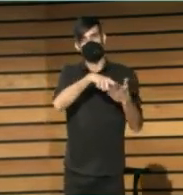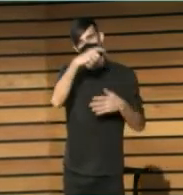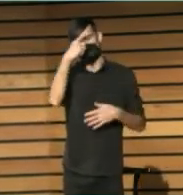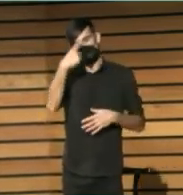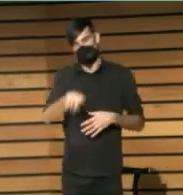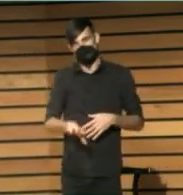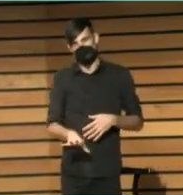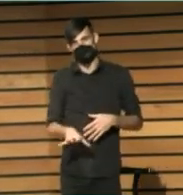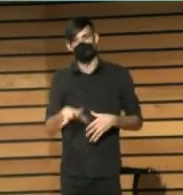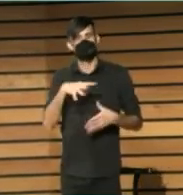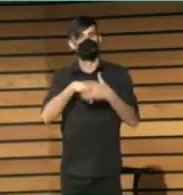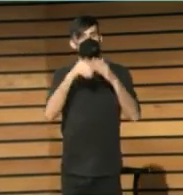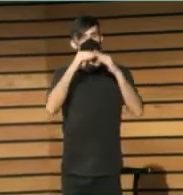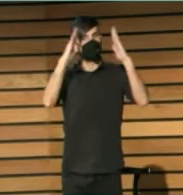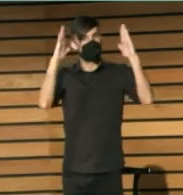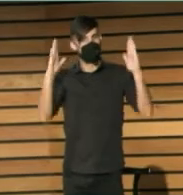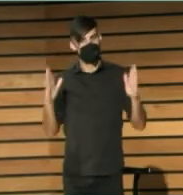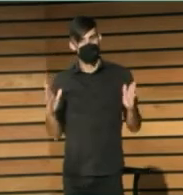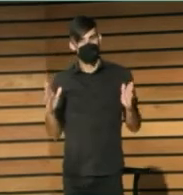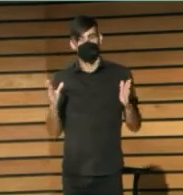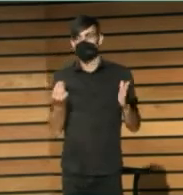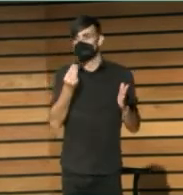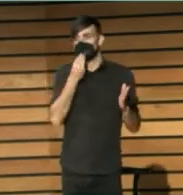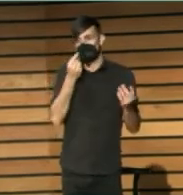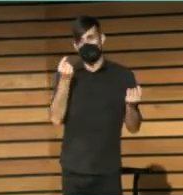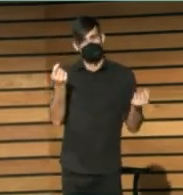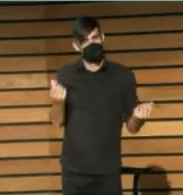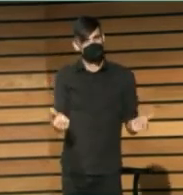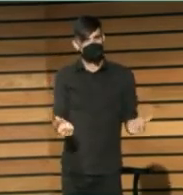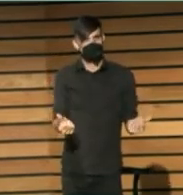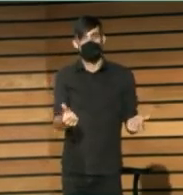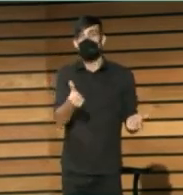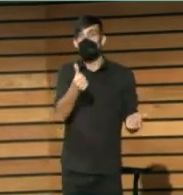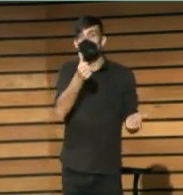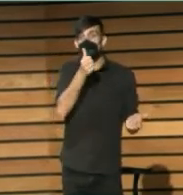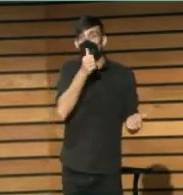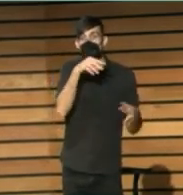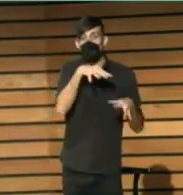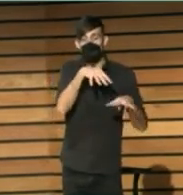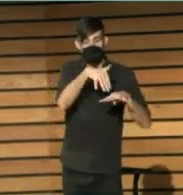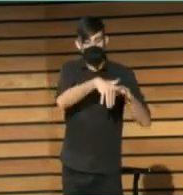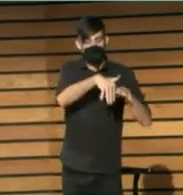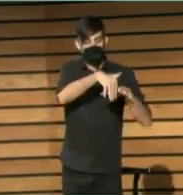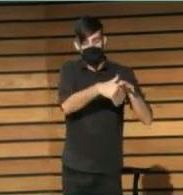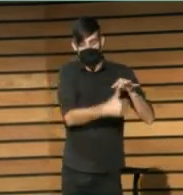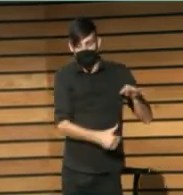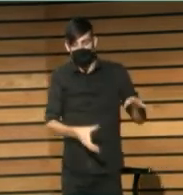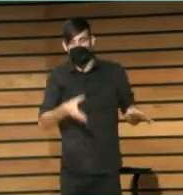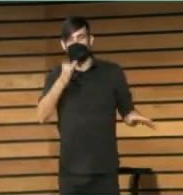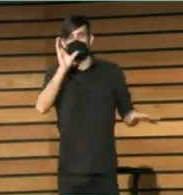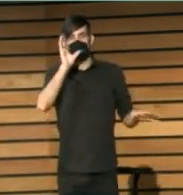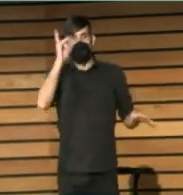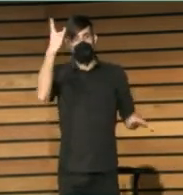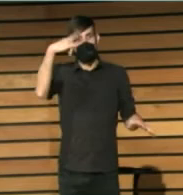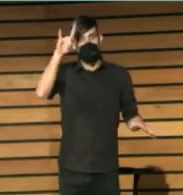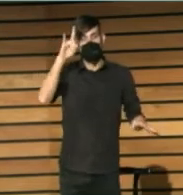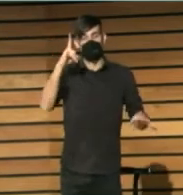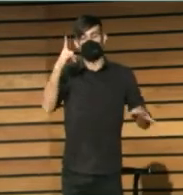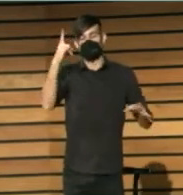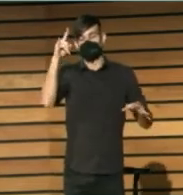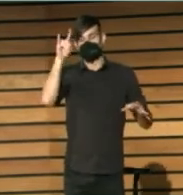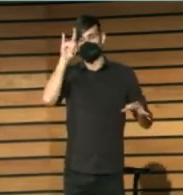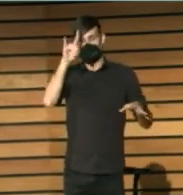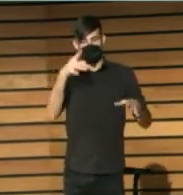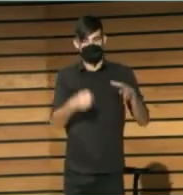En la casa, pues, había poca comida, agua en la destiladera, la leche que daban la cabra o las vacas, y una vez llegó